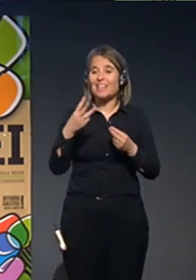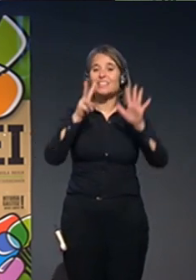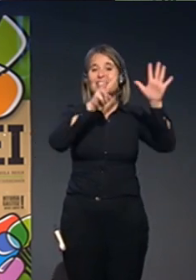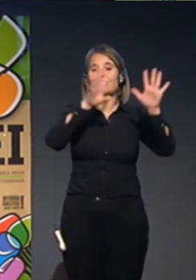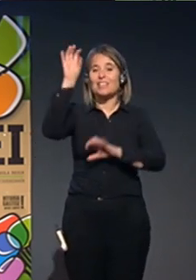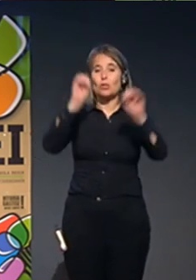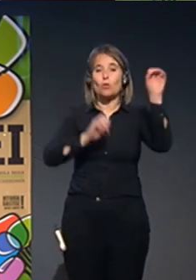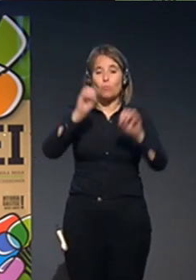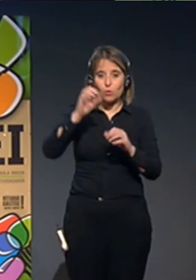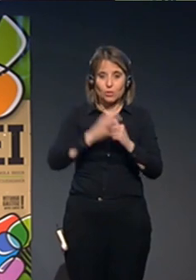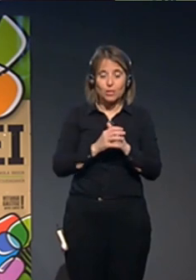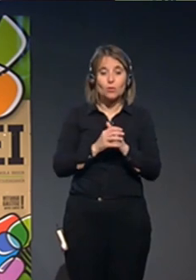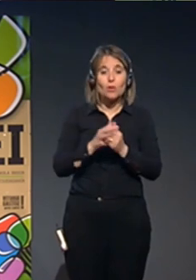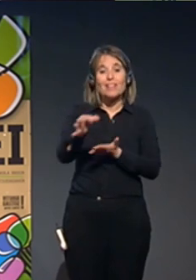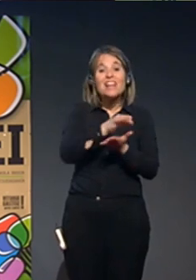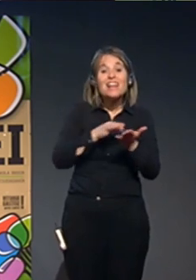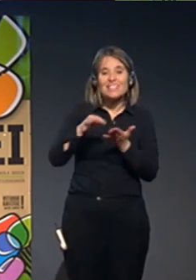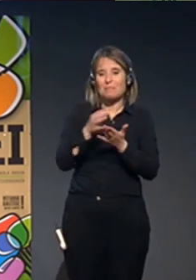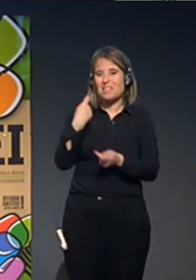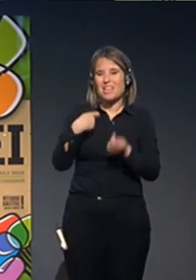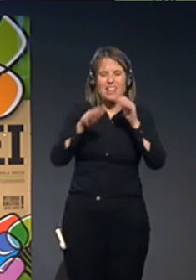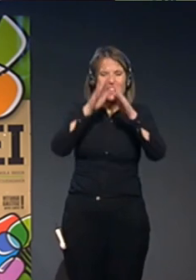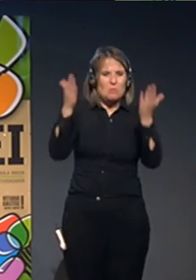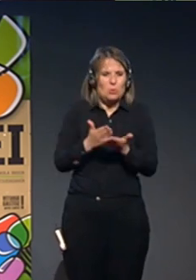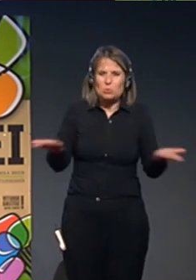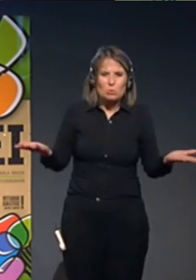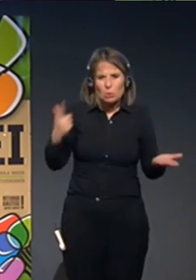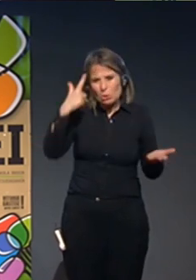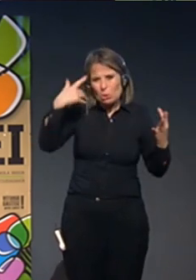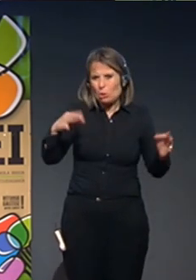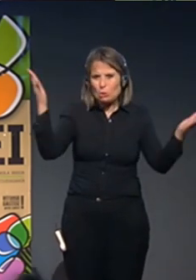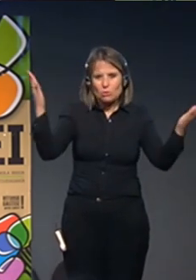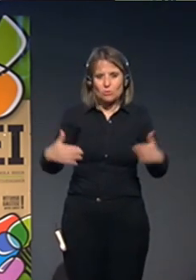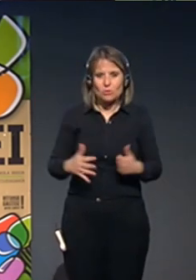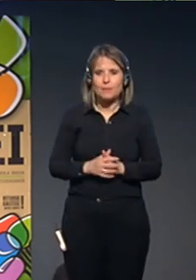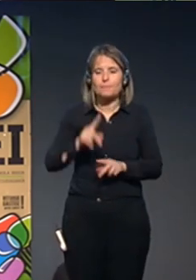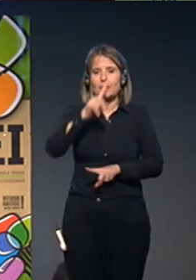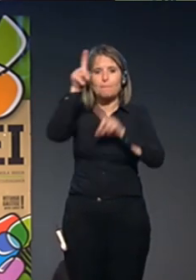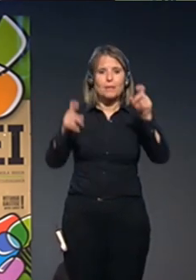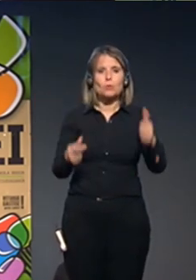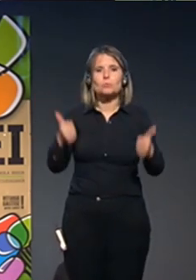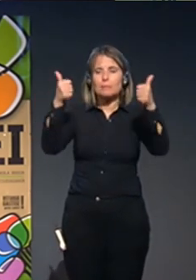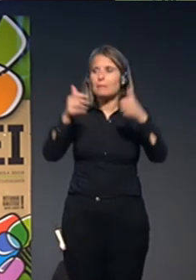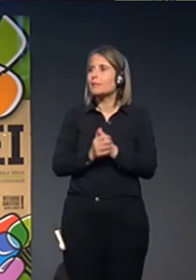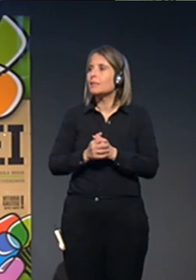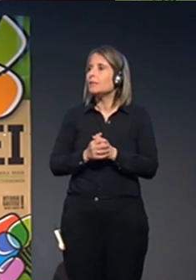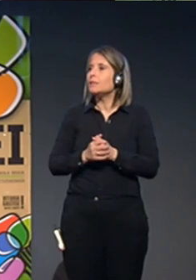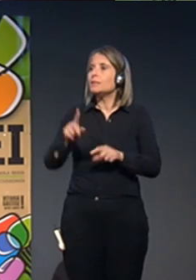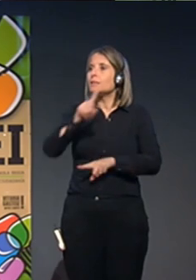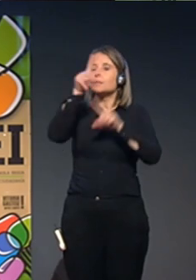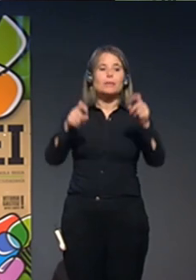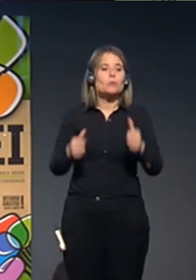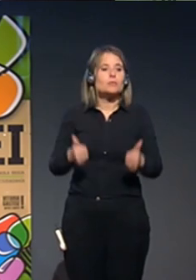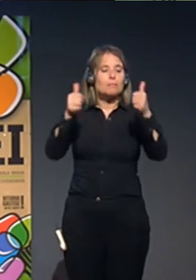75 de la la semilla comercial del mundo qué sentido tiene eso más preguntas que había me han